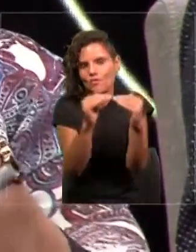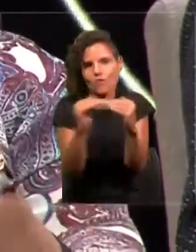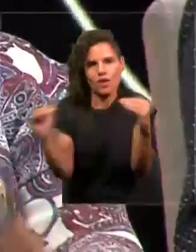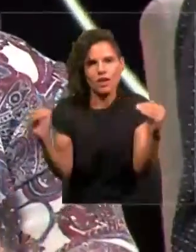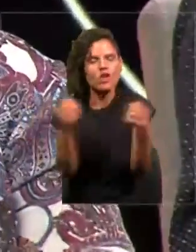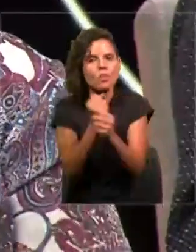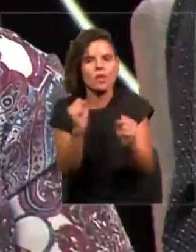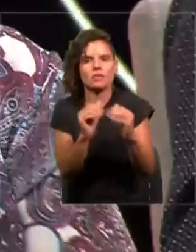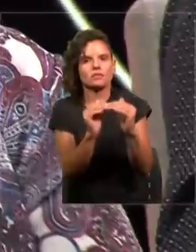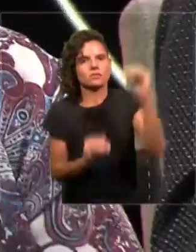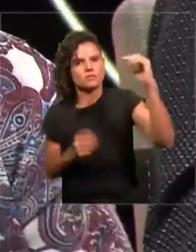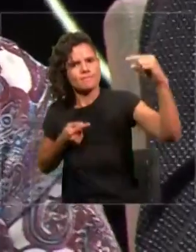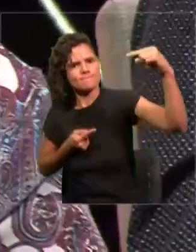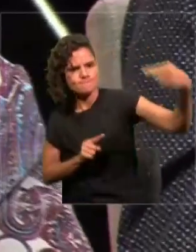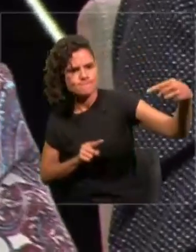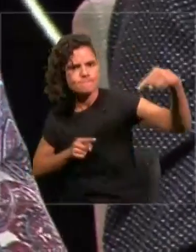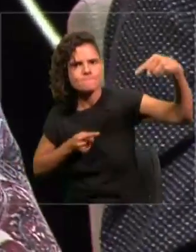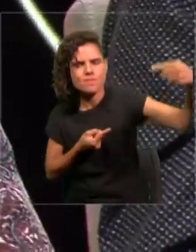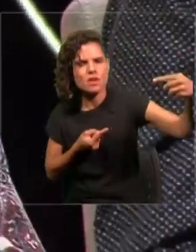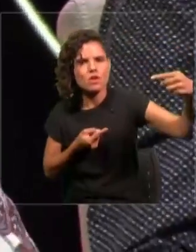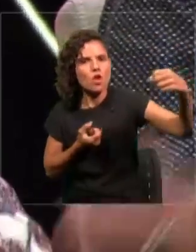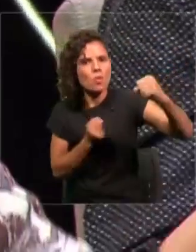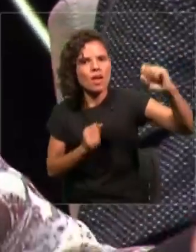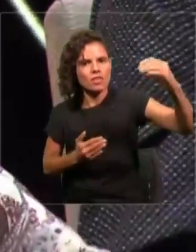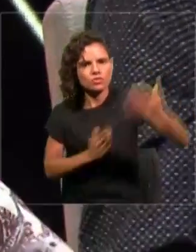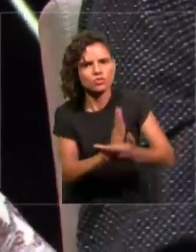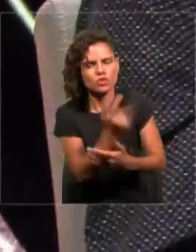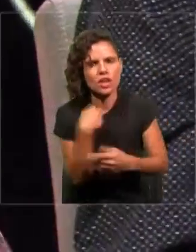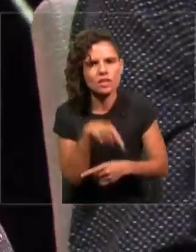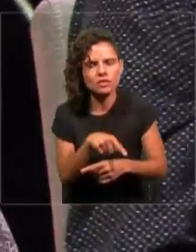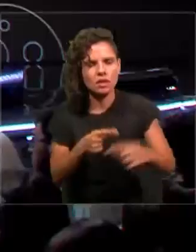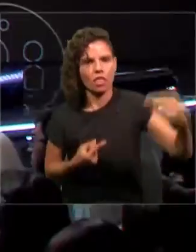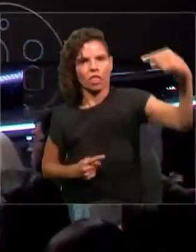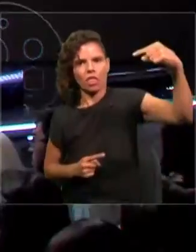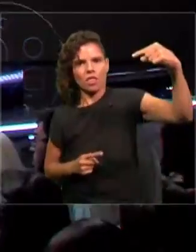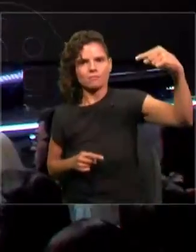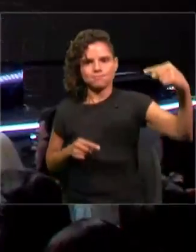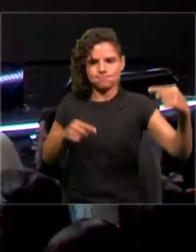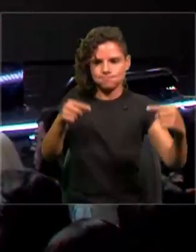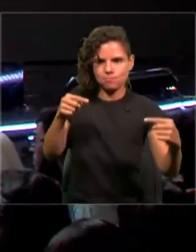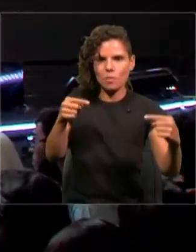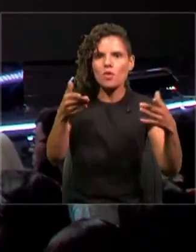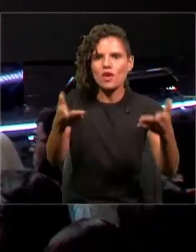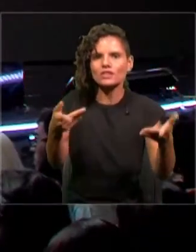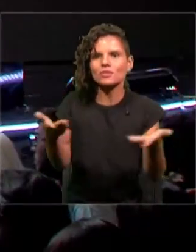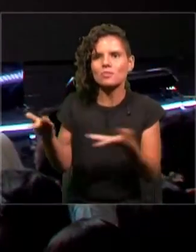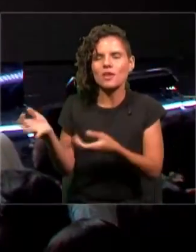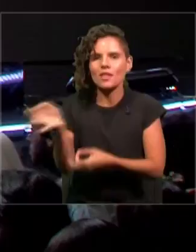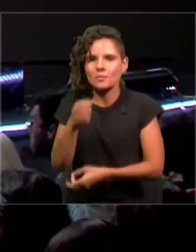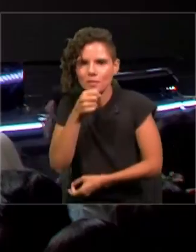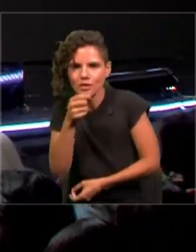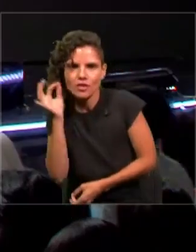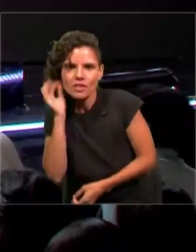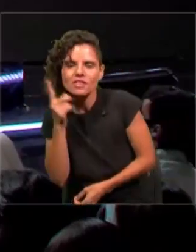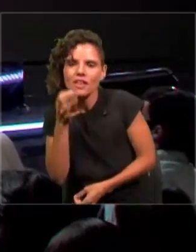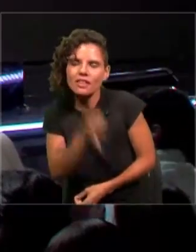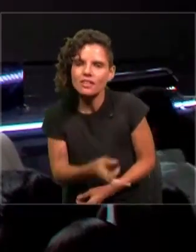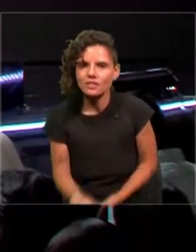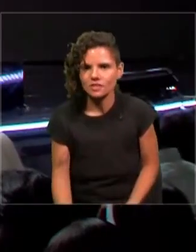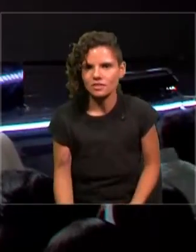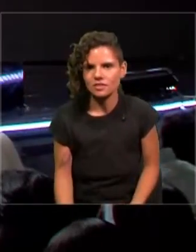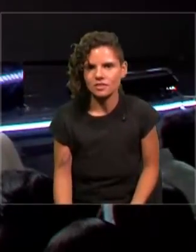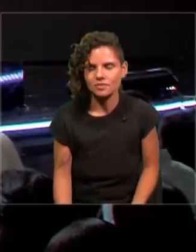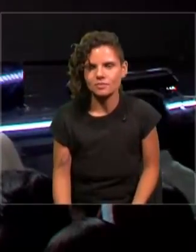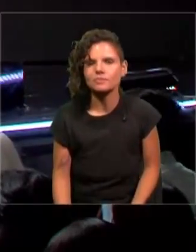de la sostenibilidad de la jerarquía, porque entonces ocurre lo que dice Mónica, ¿no? Es decir, en